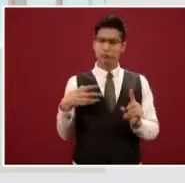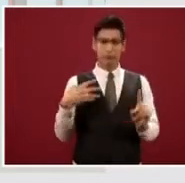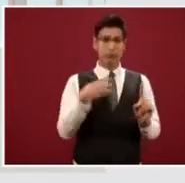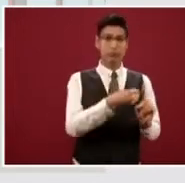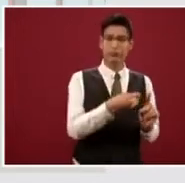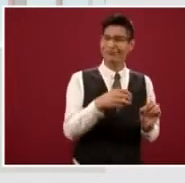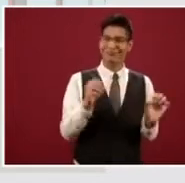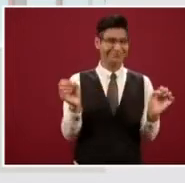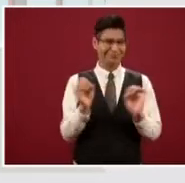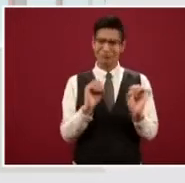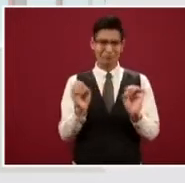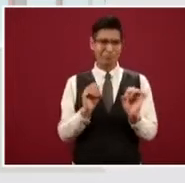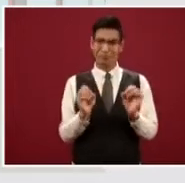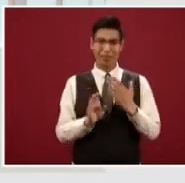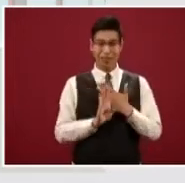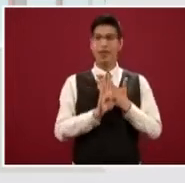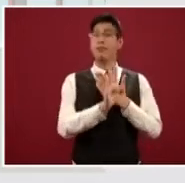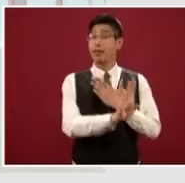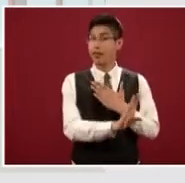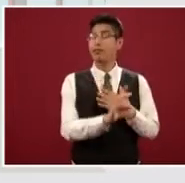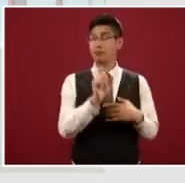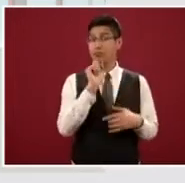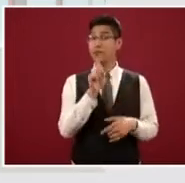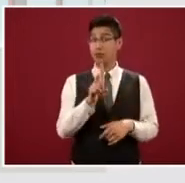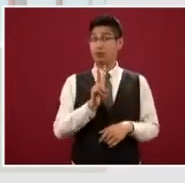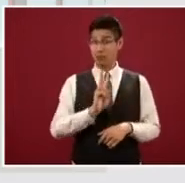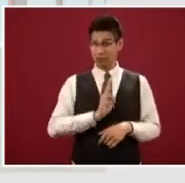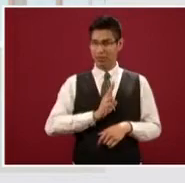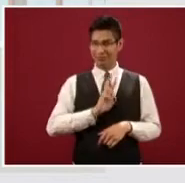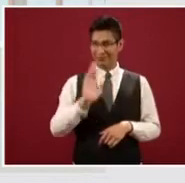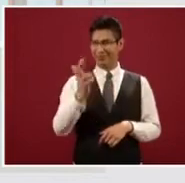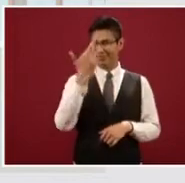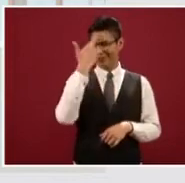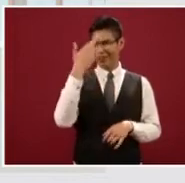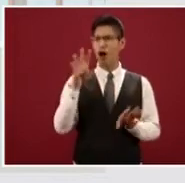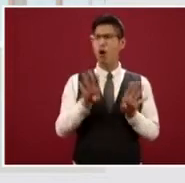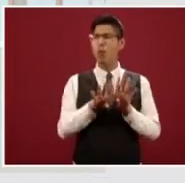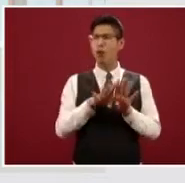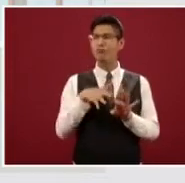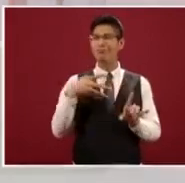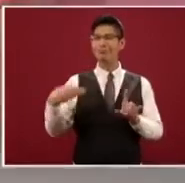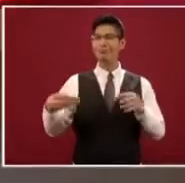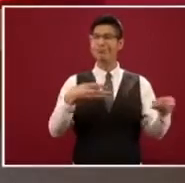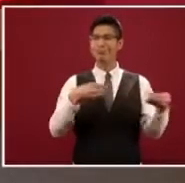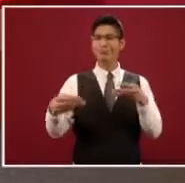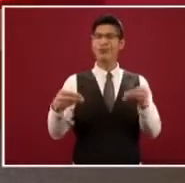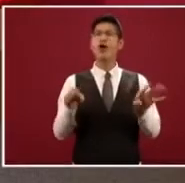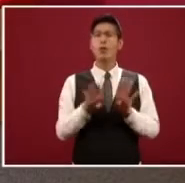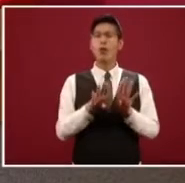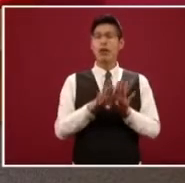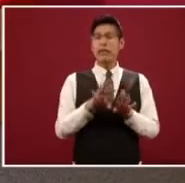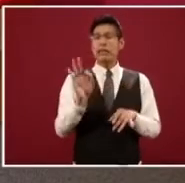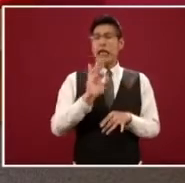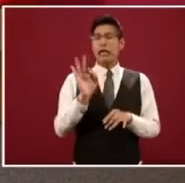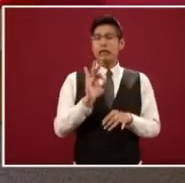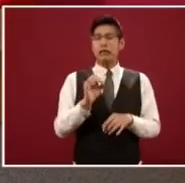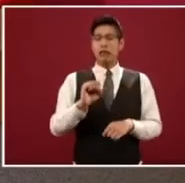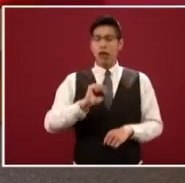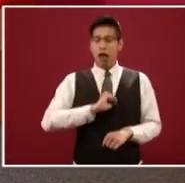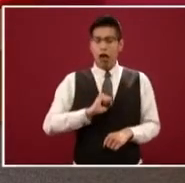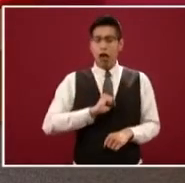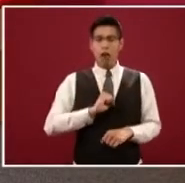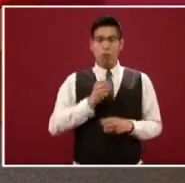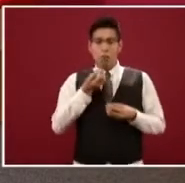lógicamente en función de cómo se transmite este virus, que es a través de las gotas que una persona que tose o